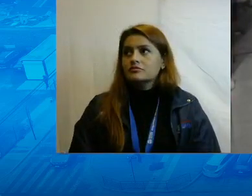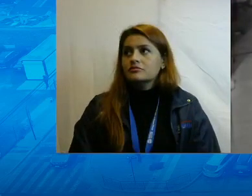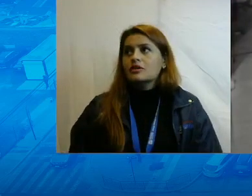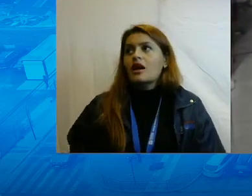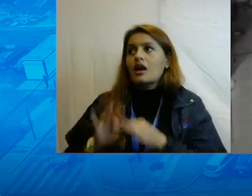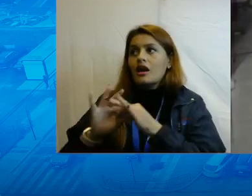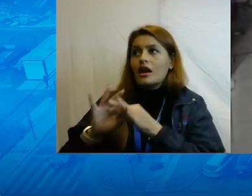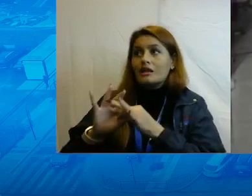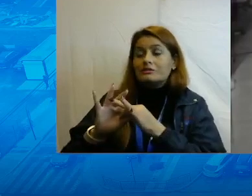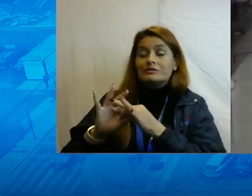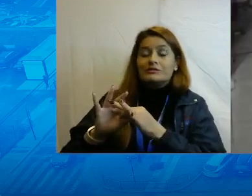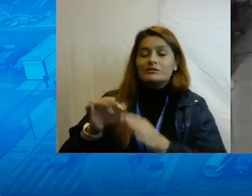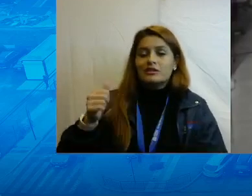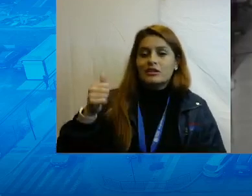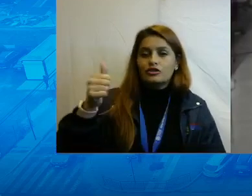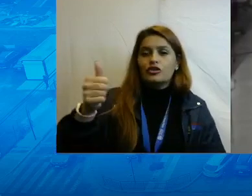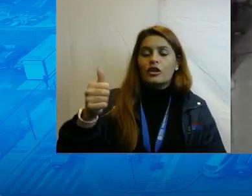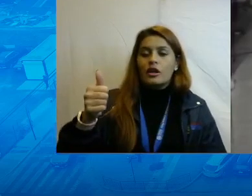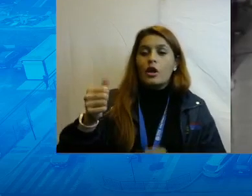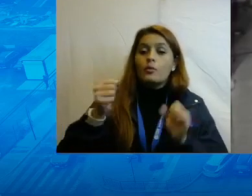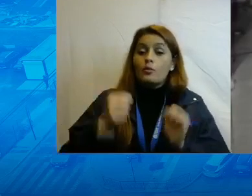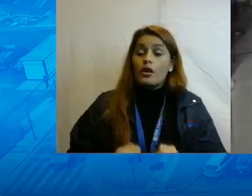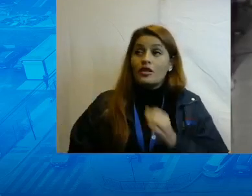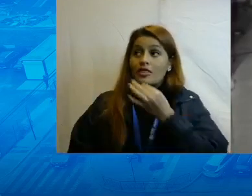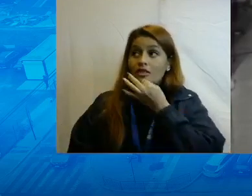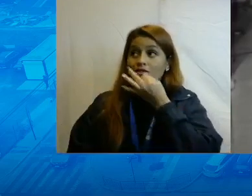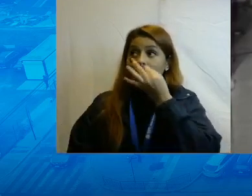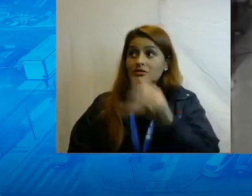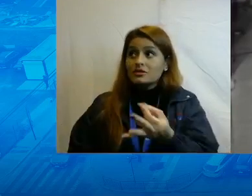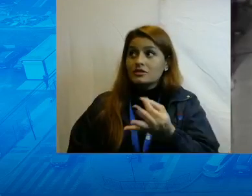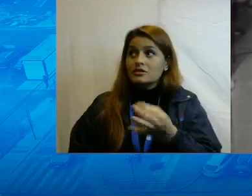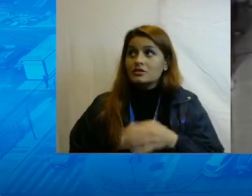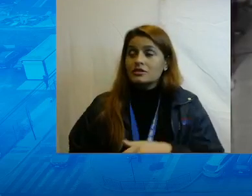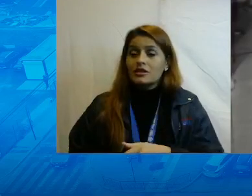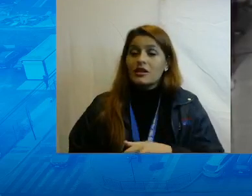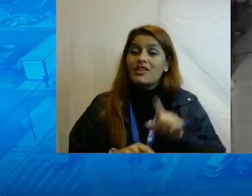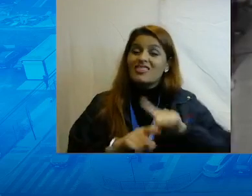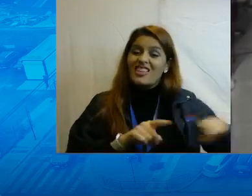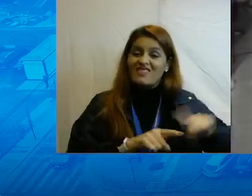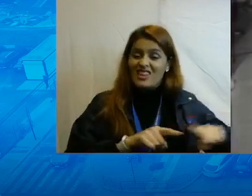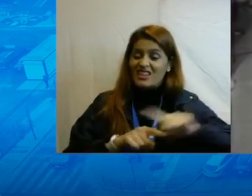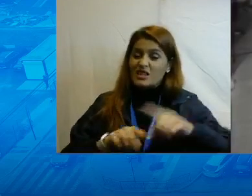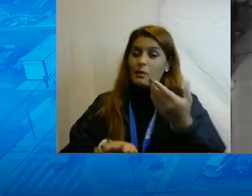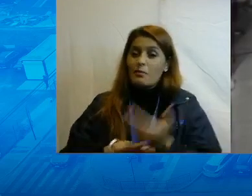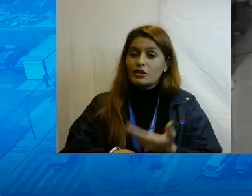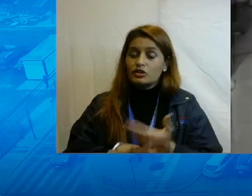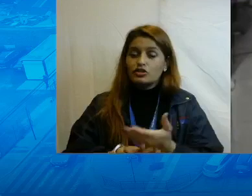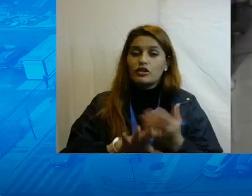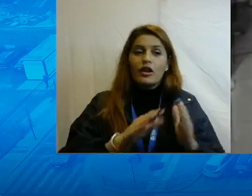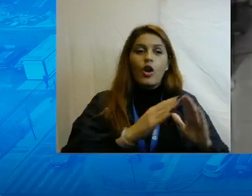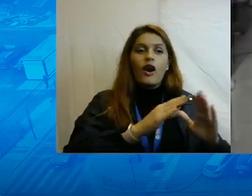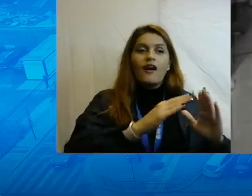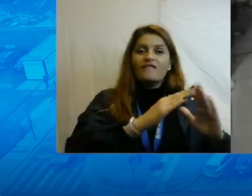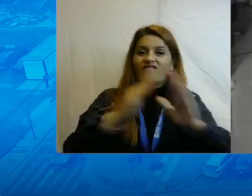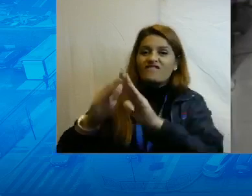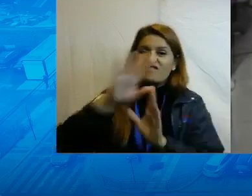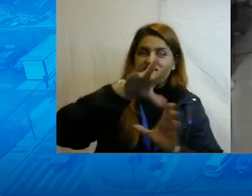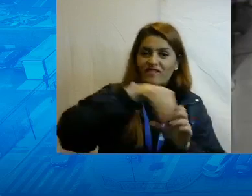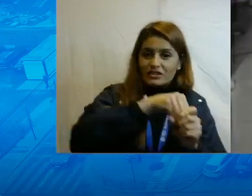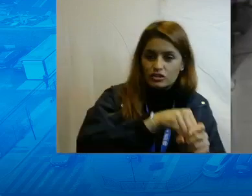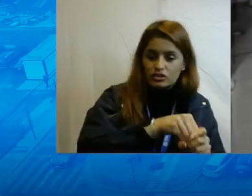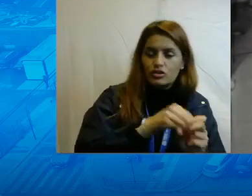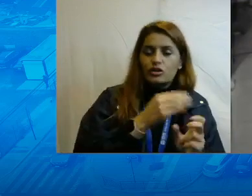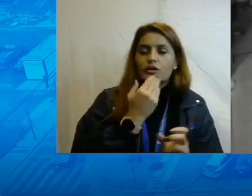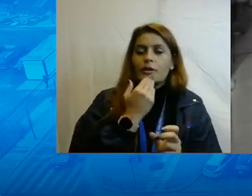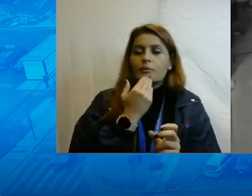Gracias, directora. Es bueno mencionar también que a distintos requerimientos de las juntas de vecinos o,